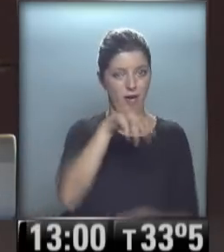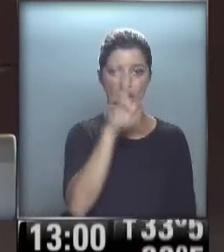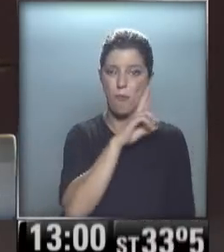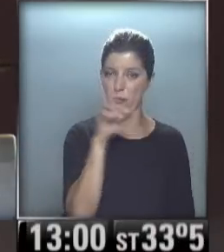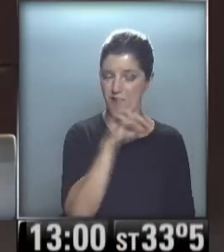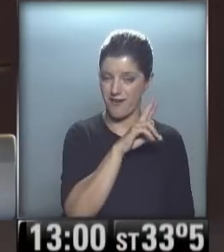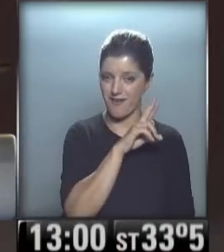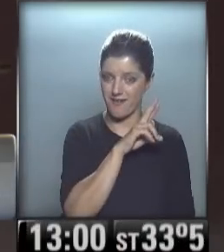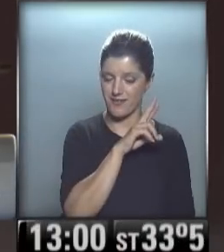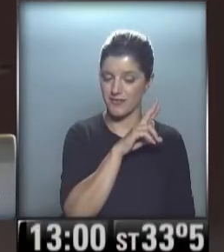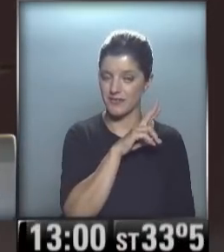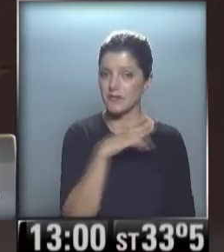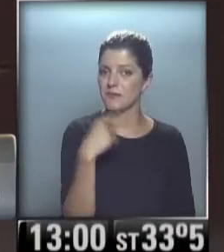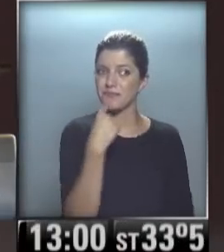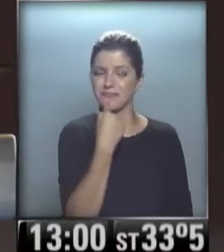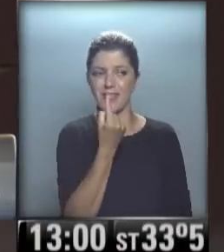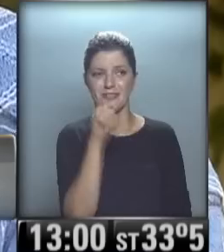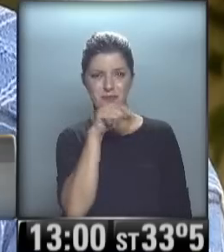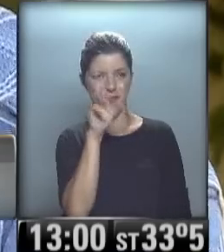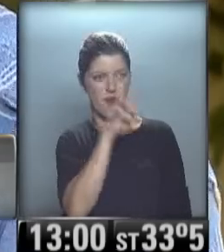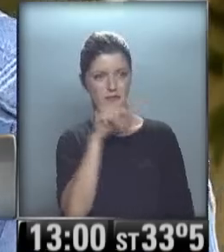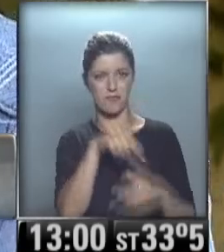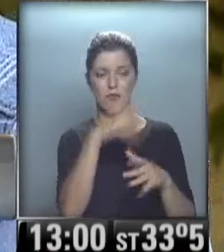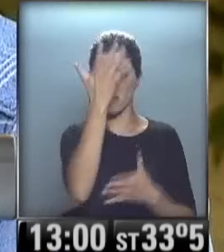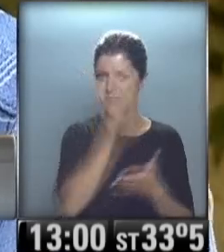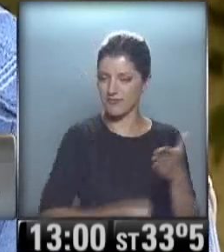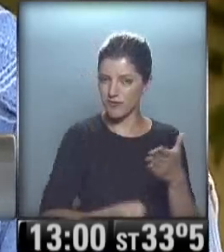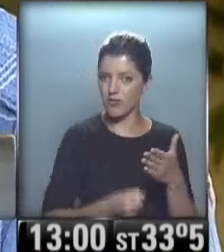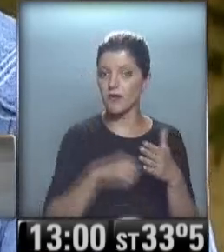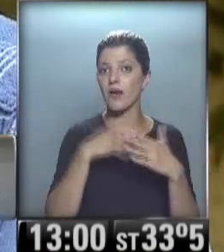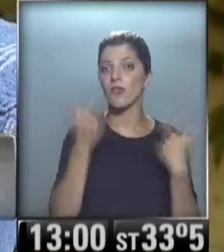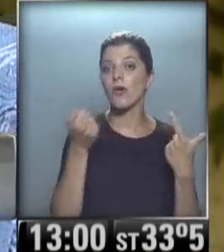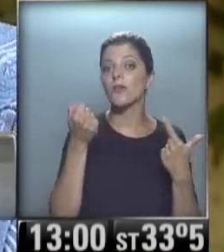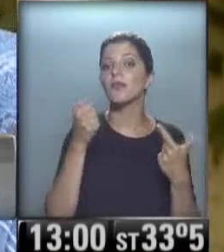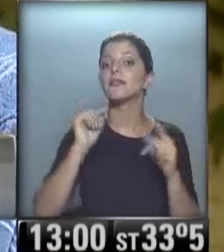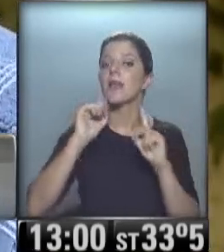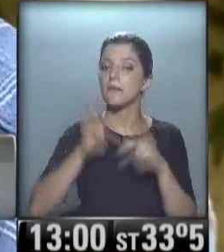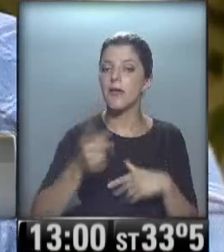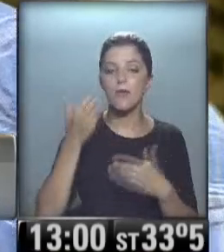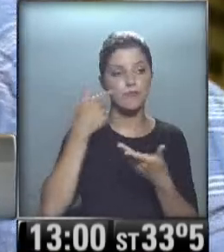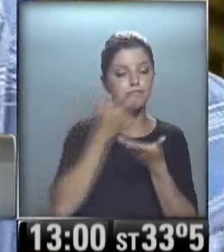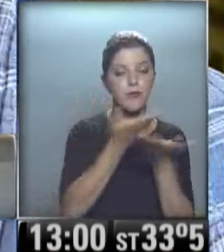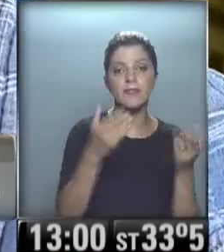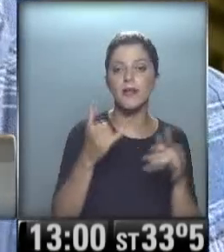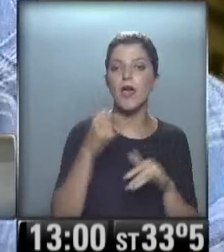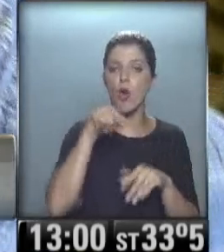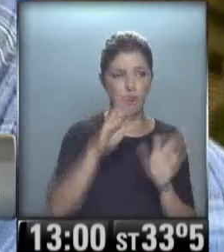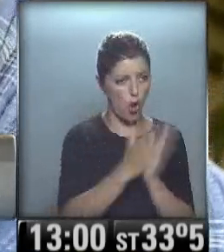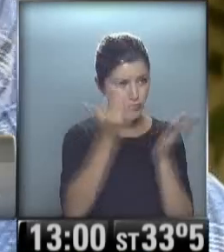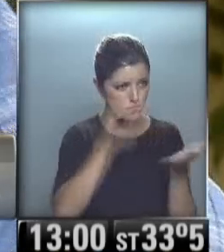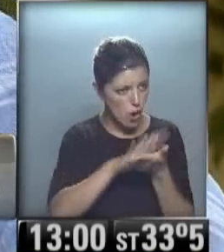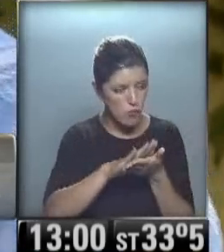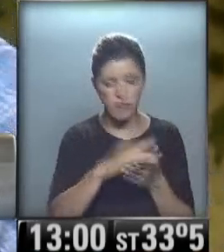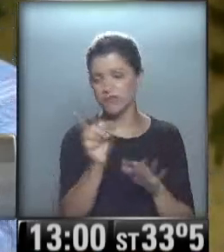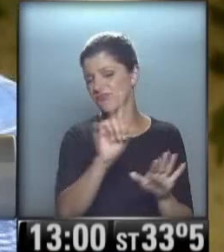eh dijo que era que había sido un error y entonces Y además señala que no es necesario una nueva constitución Qué significa la